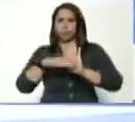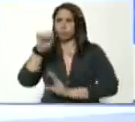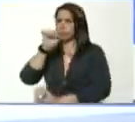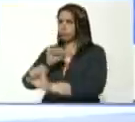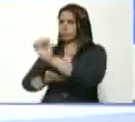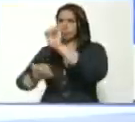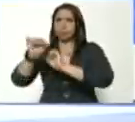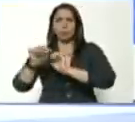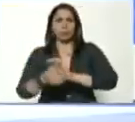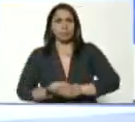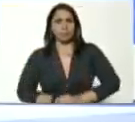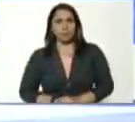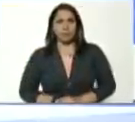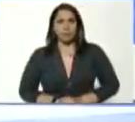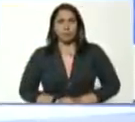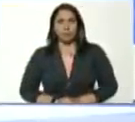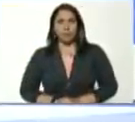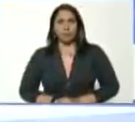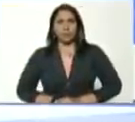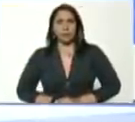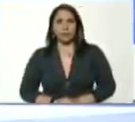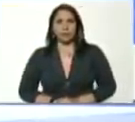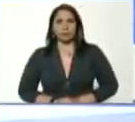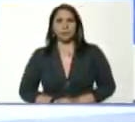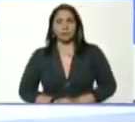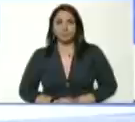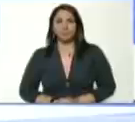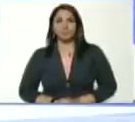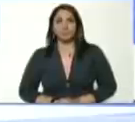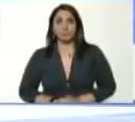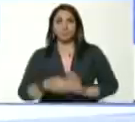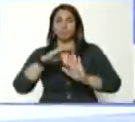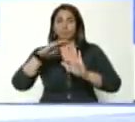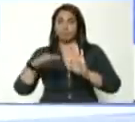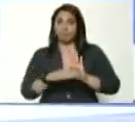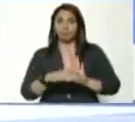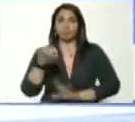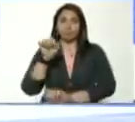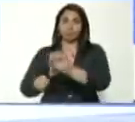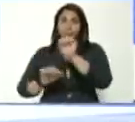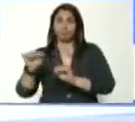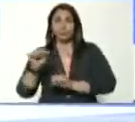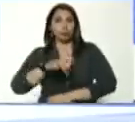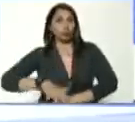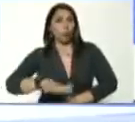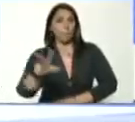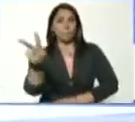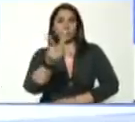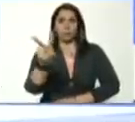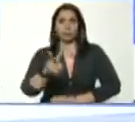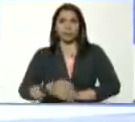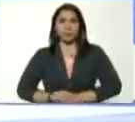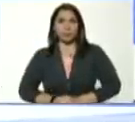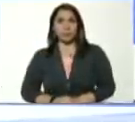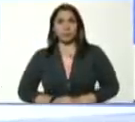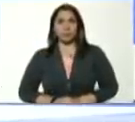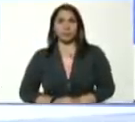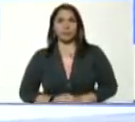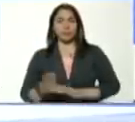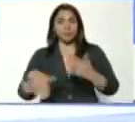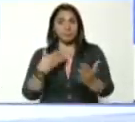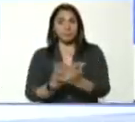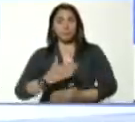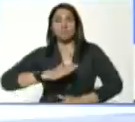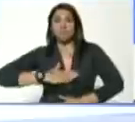prevención, redoblar las medidas de prevención en todo el país hasta que